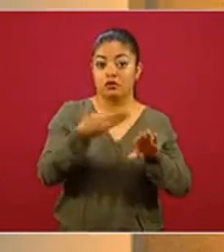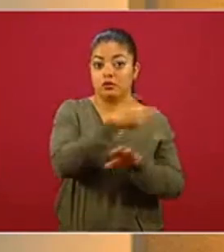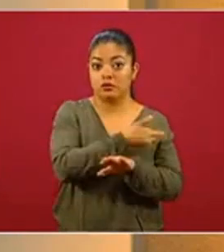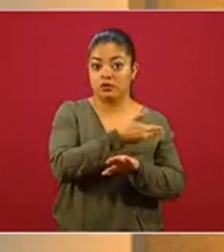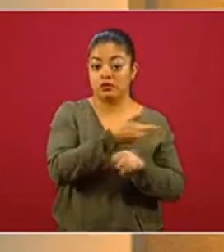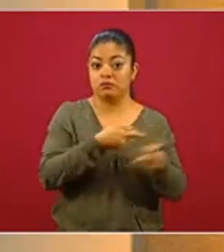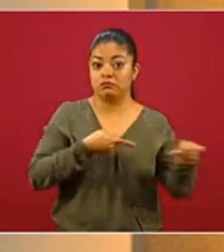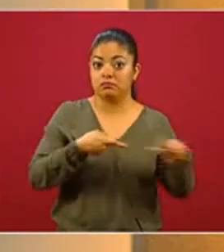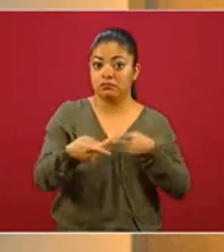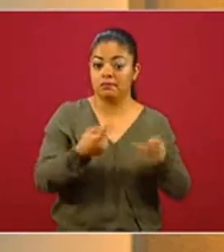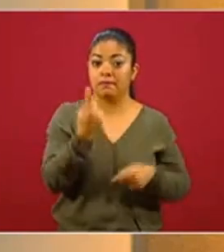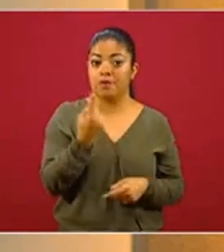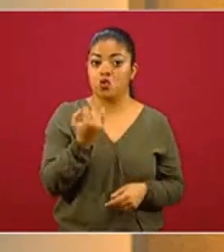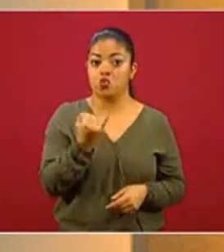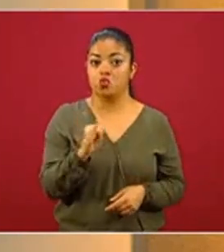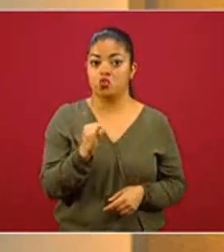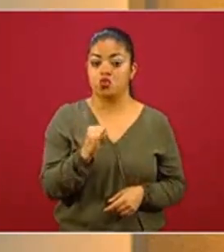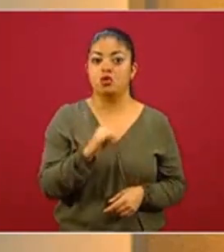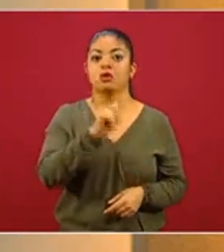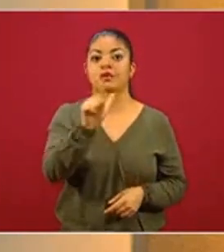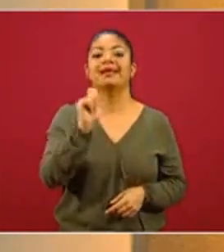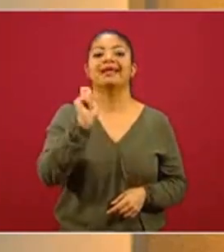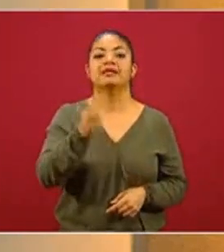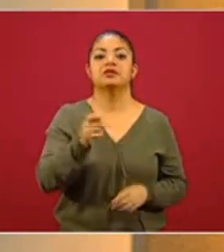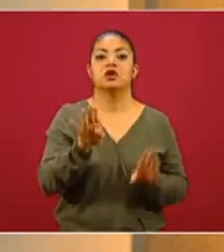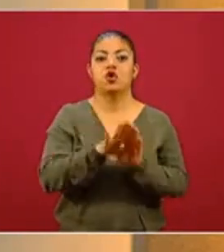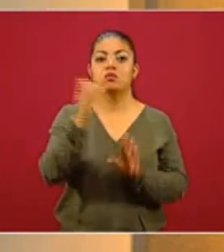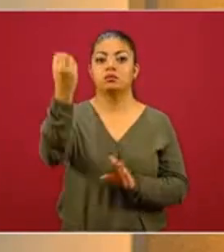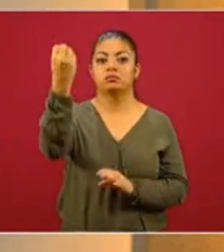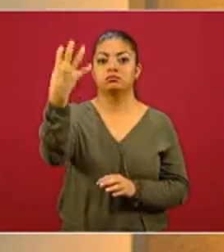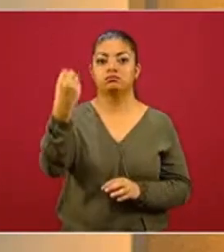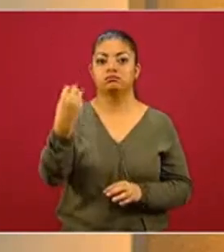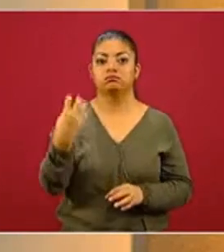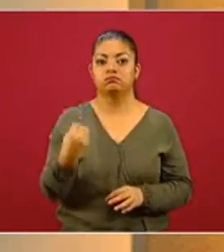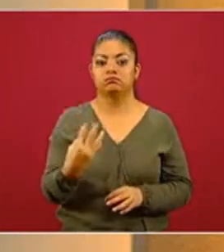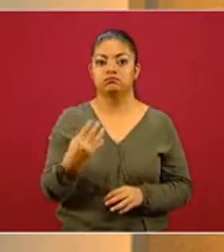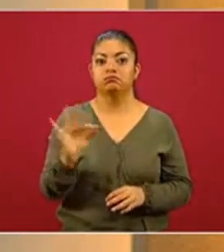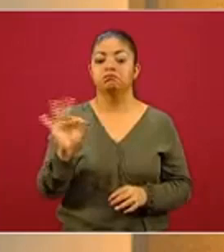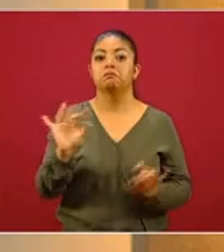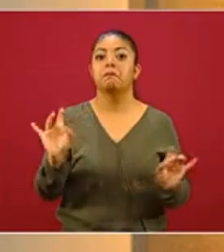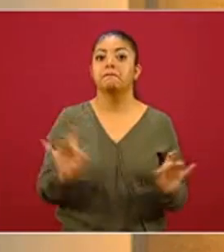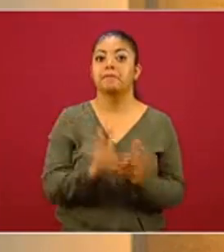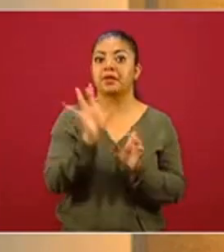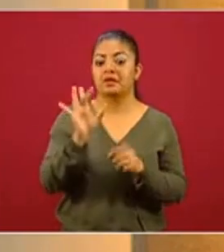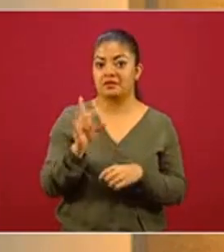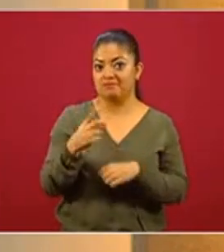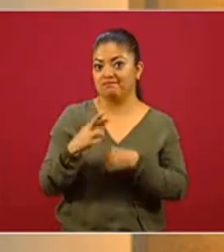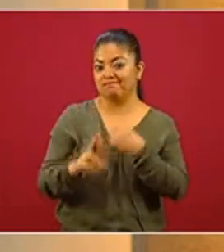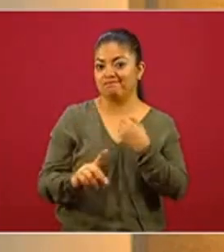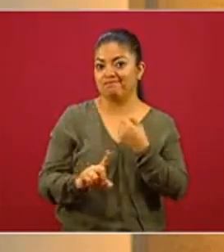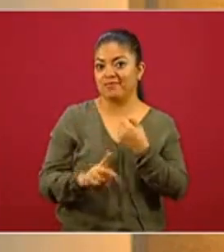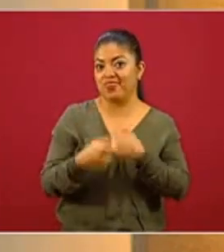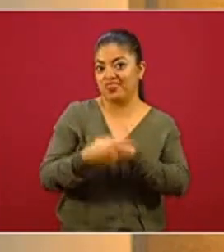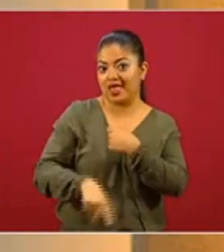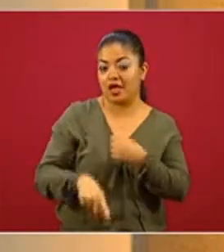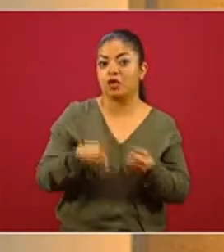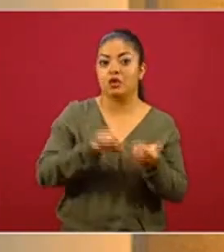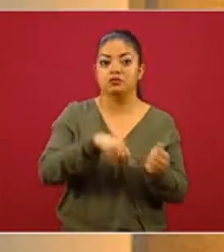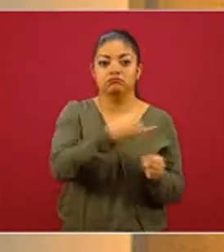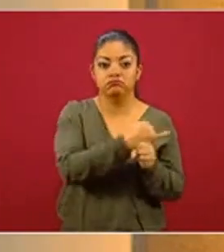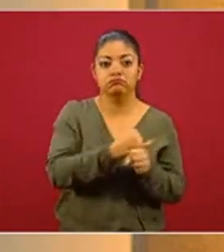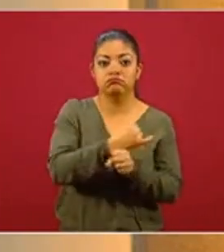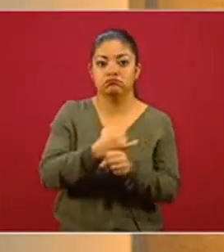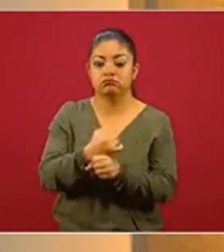junio y corresponderá al semáforo de riesgo que diariamente monitoreará la